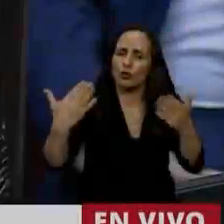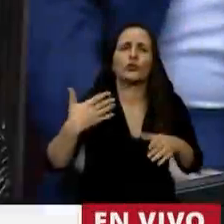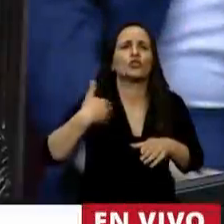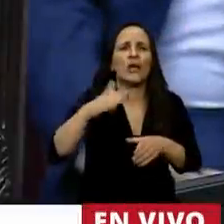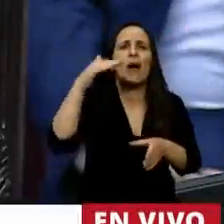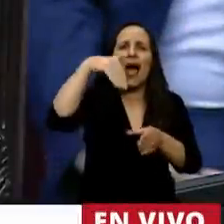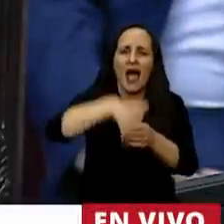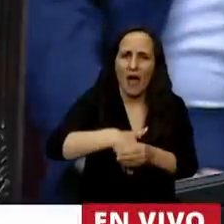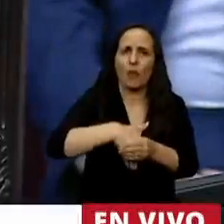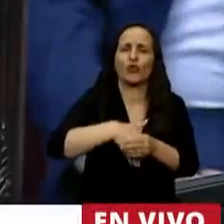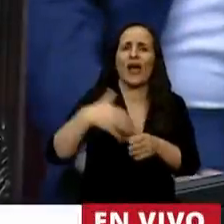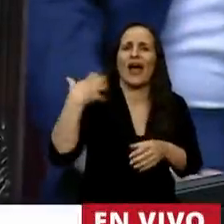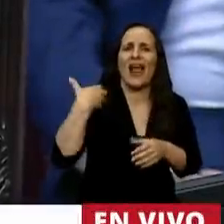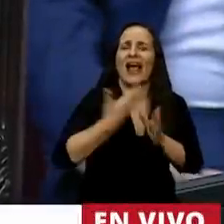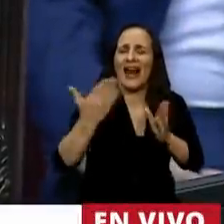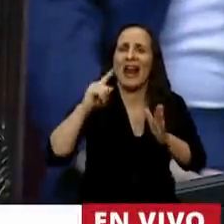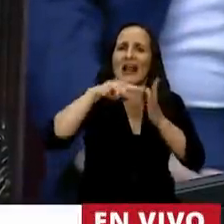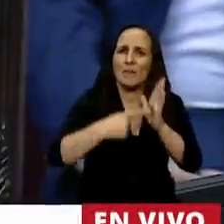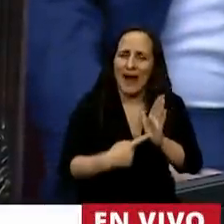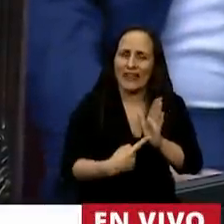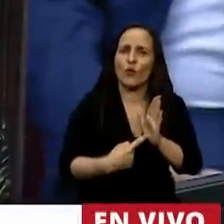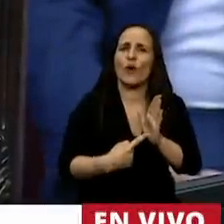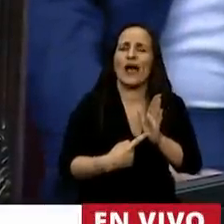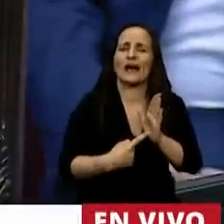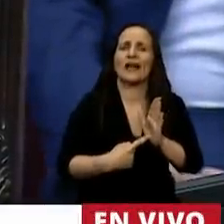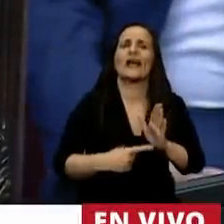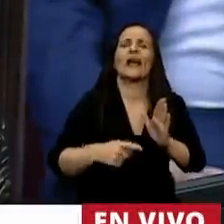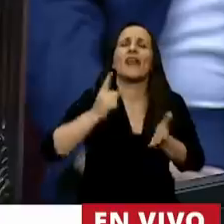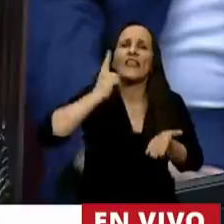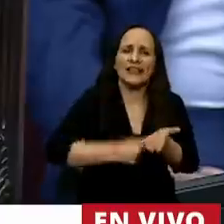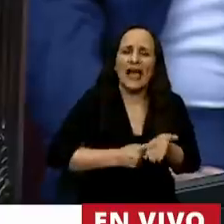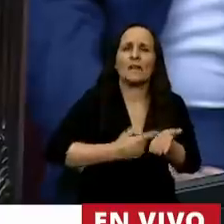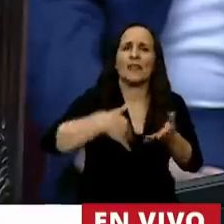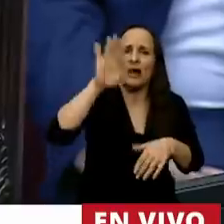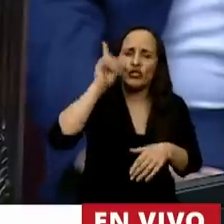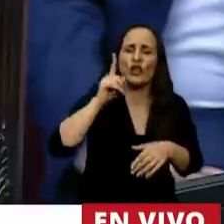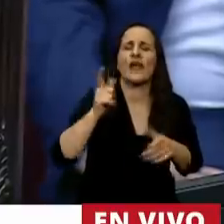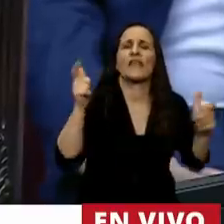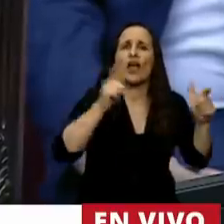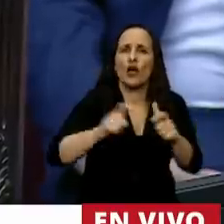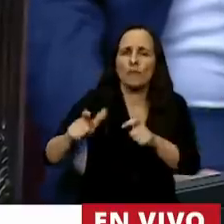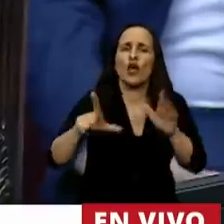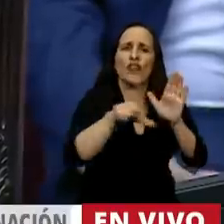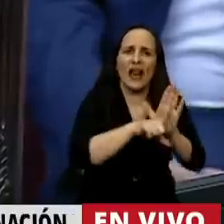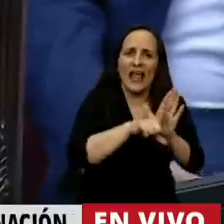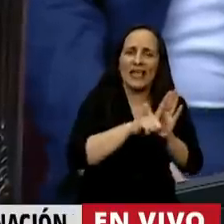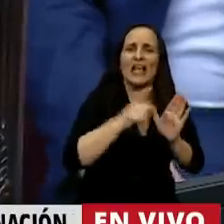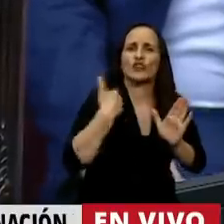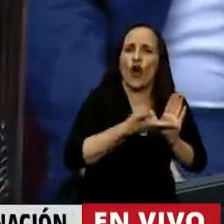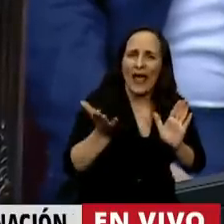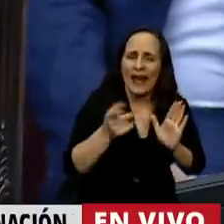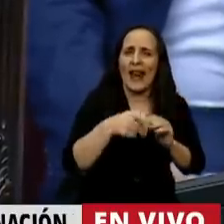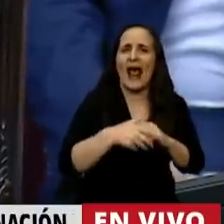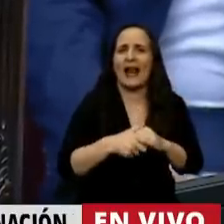se va a votar en general y en particular el dictamen de mayoría de las comisiones de legislación